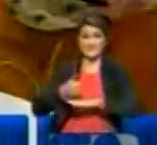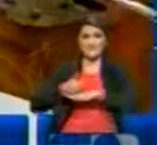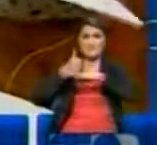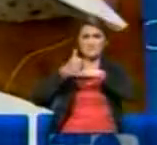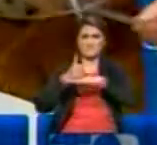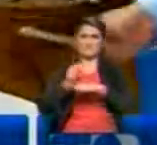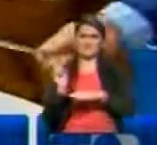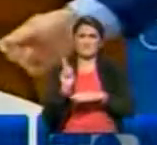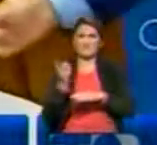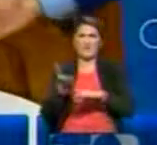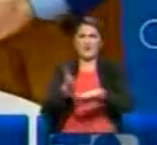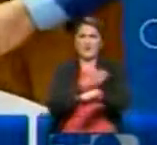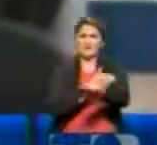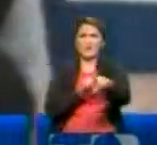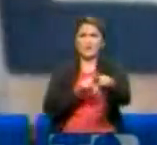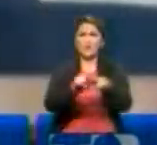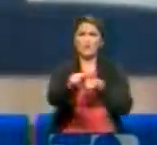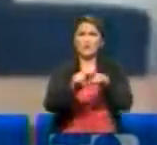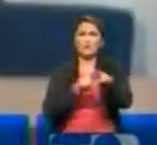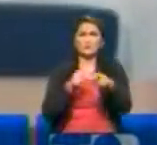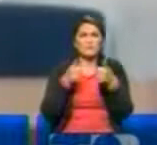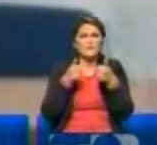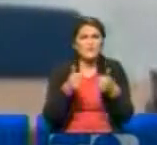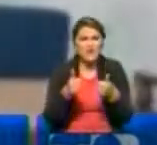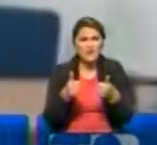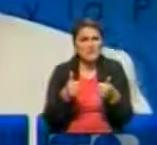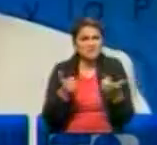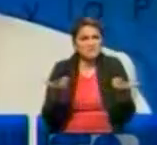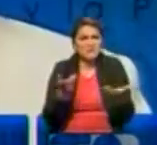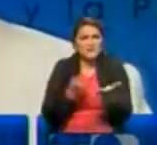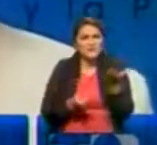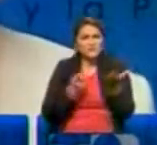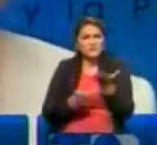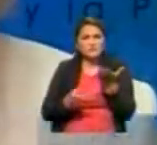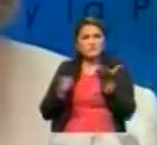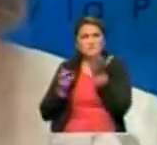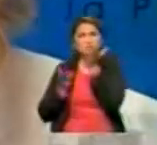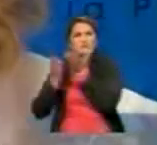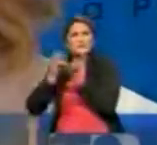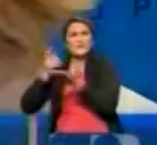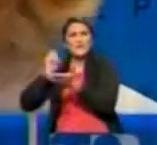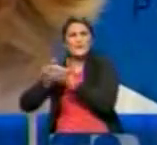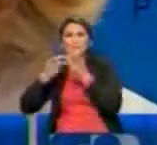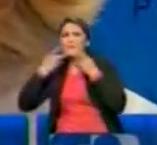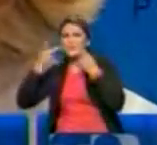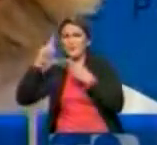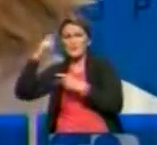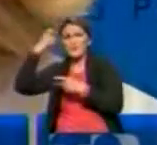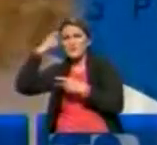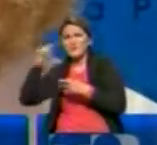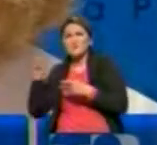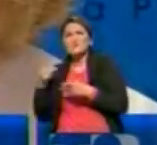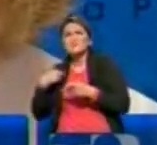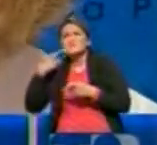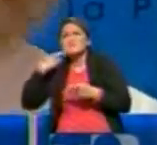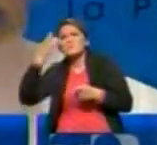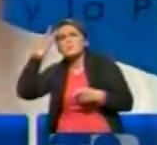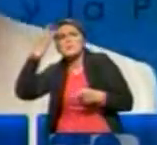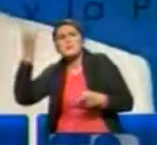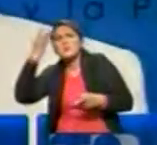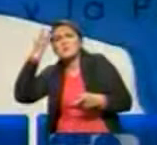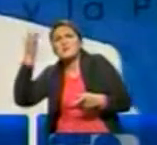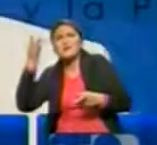la transparencia del proceso y cuestionó la posición del SERCOP. Pedían que por qué solicitamos experiencia en el personal